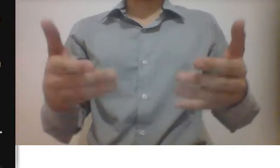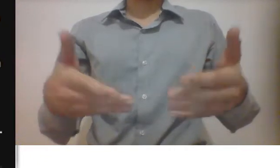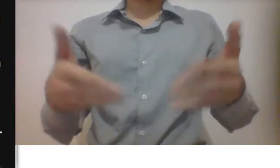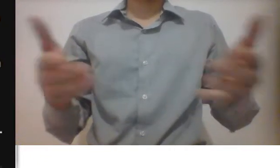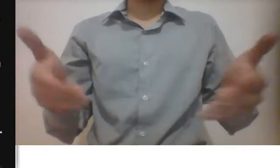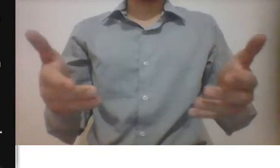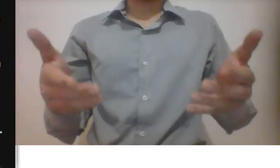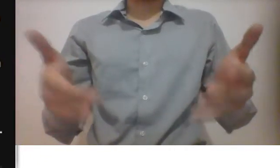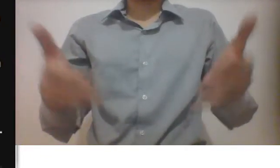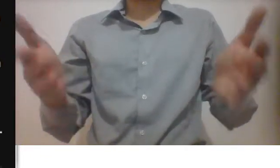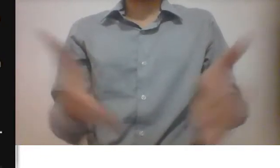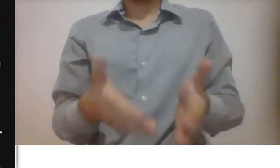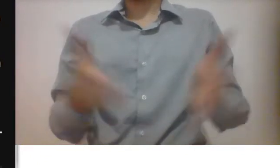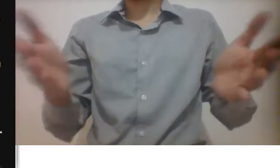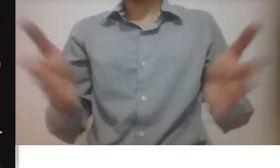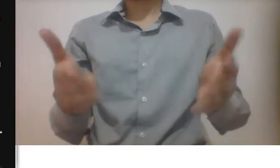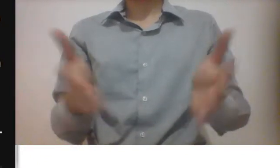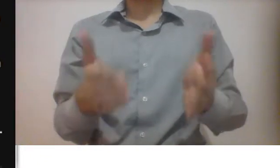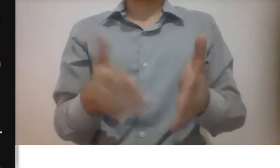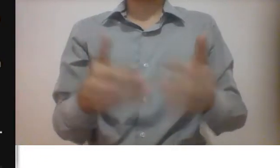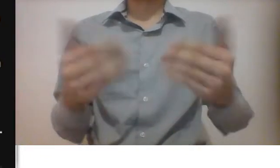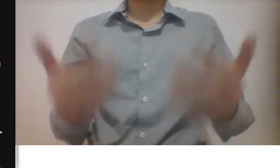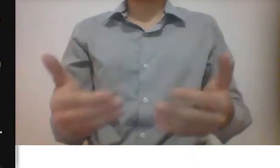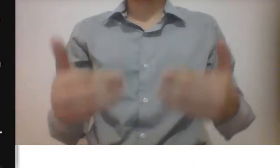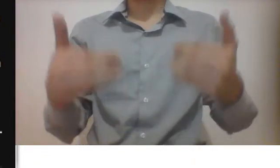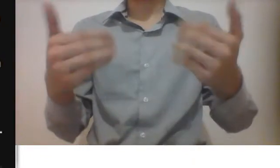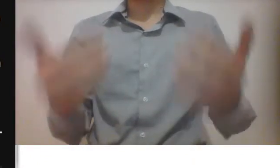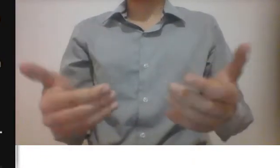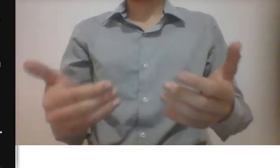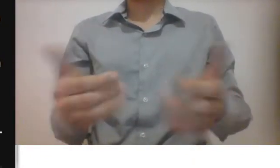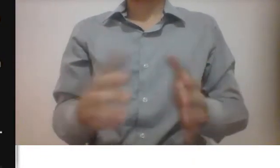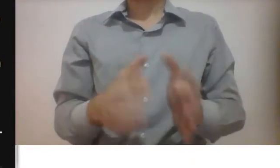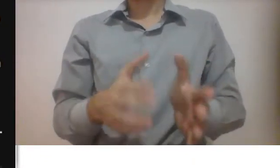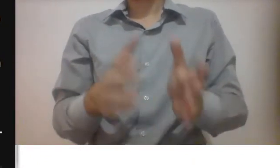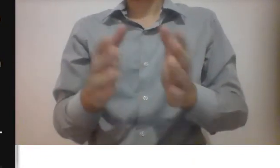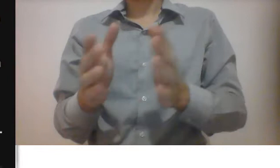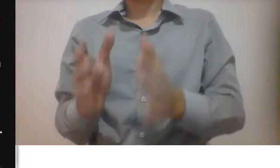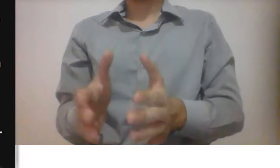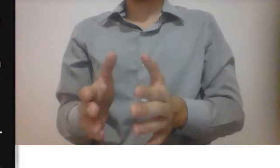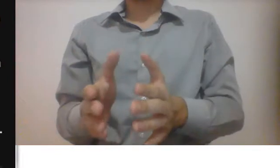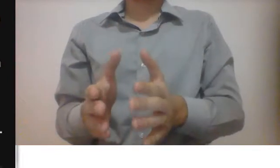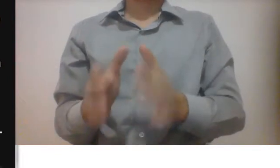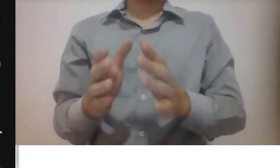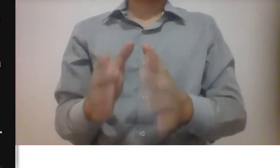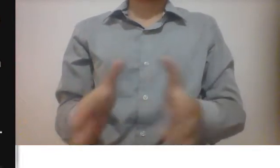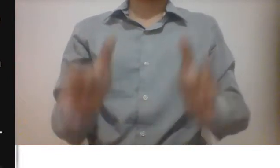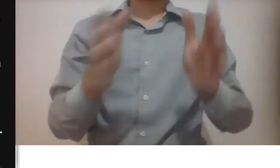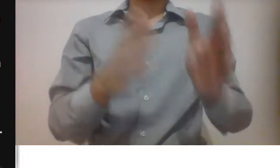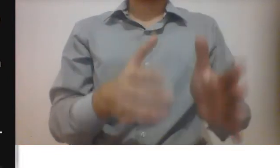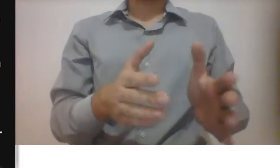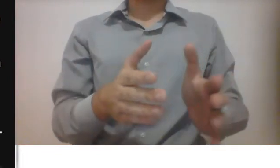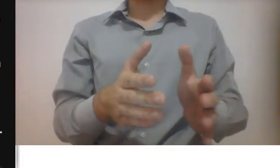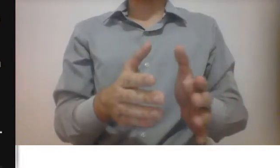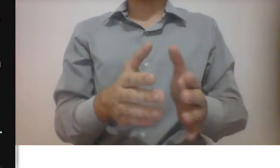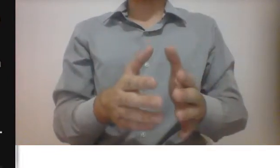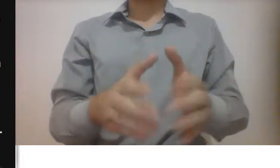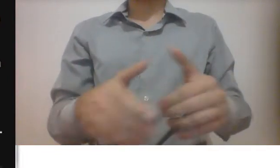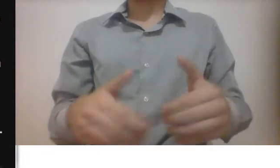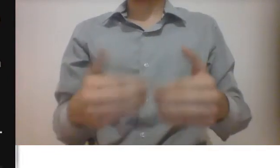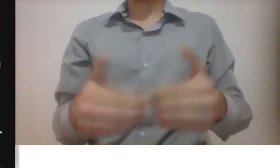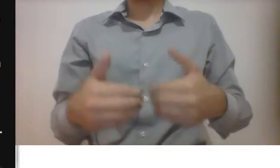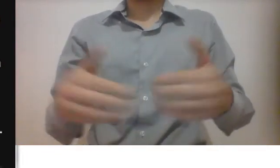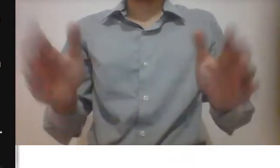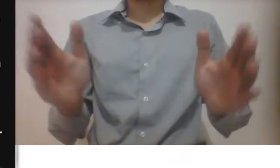gobierno, que bueno, esto a largo plazo terminaba produciendo algo tan sencillo como que hospitales y pues también el tema de seguridad